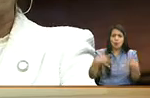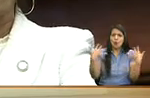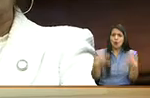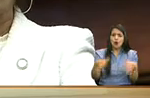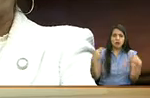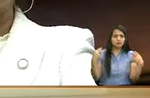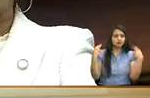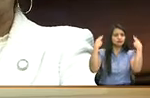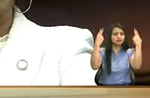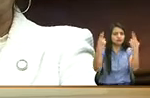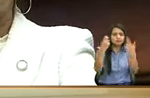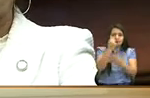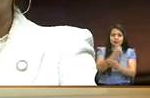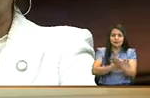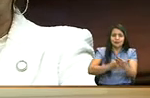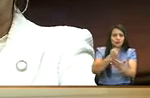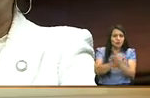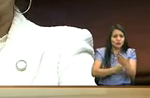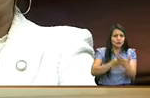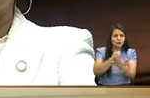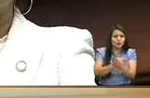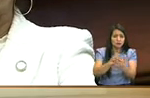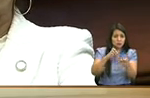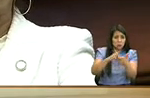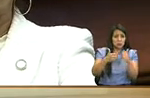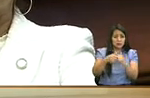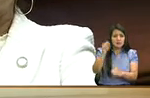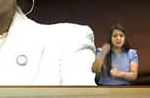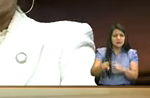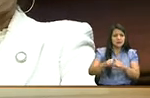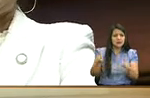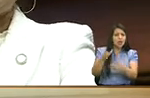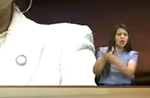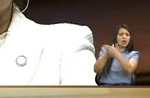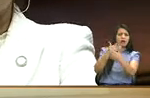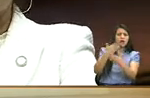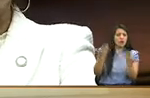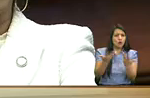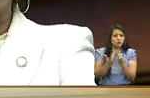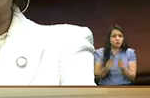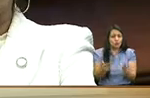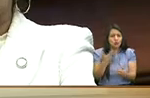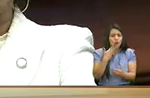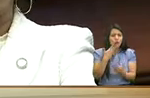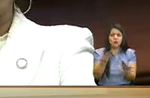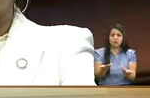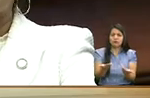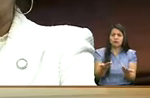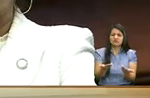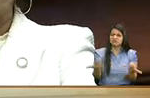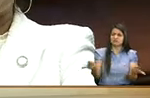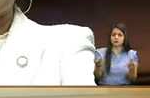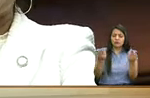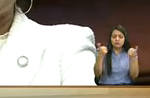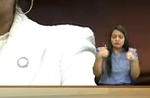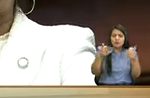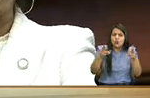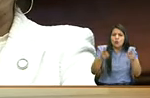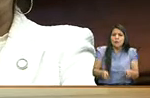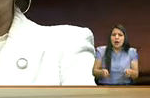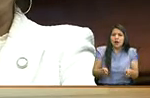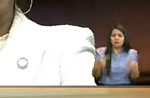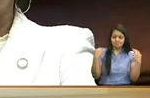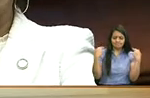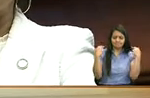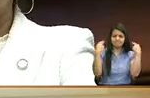de lucha en contra de las adversidades. ¿Qué es lo que impulsa a un ser humano a